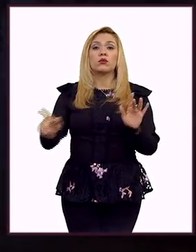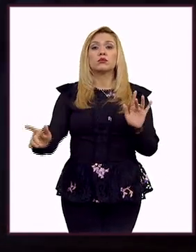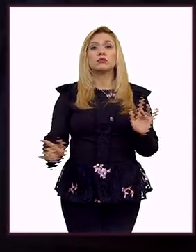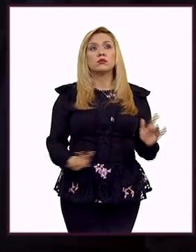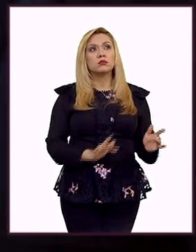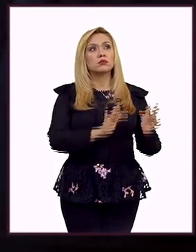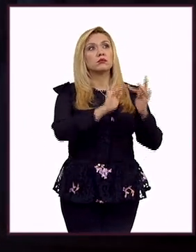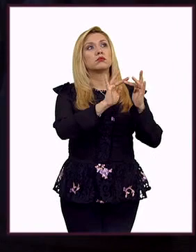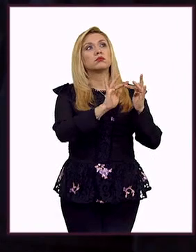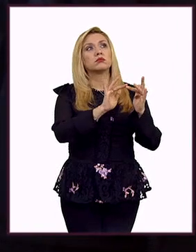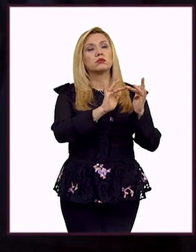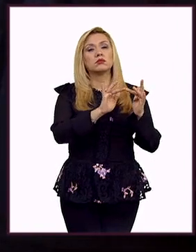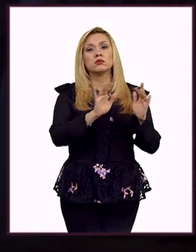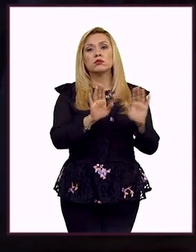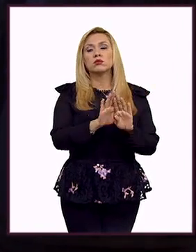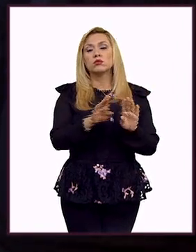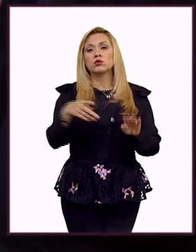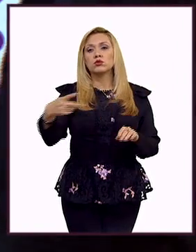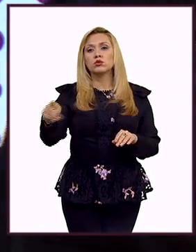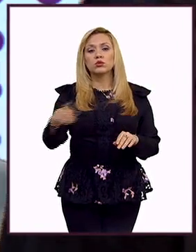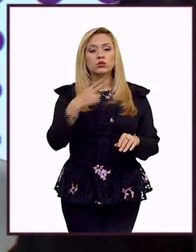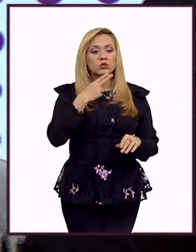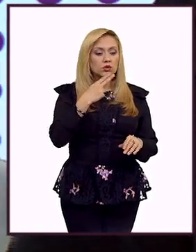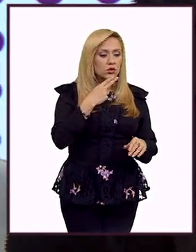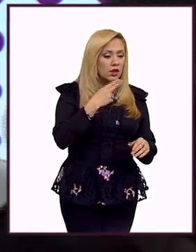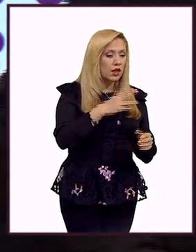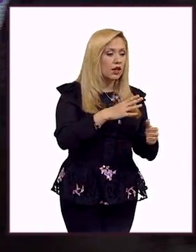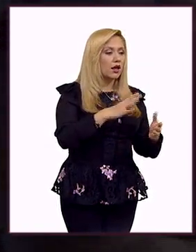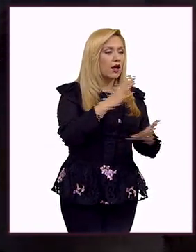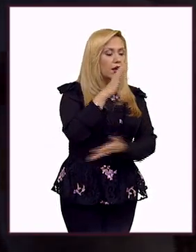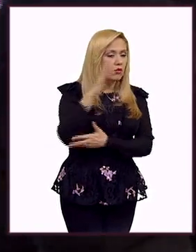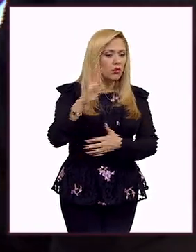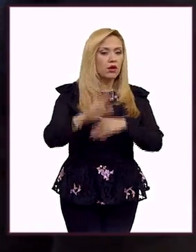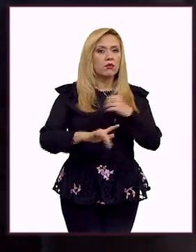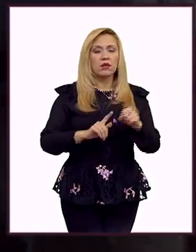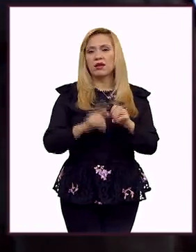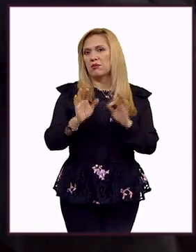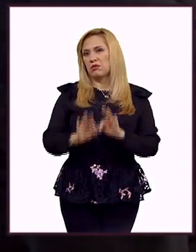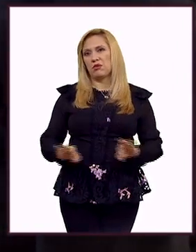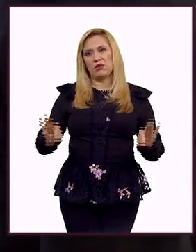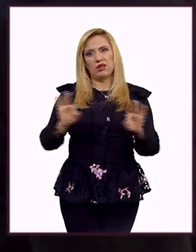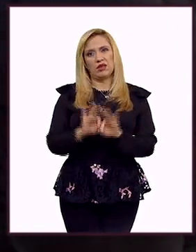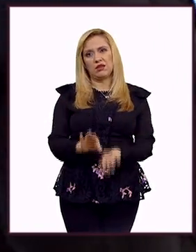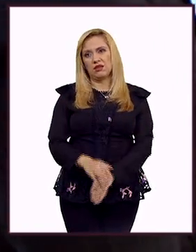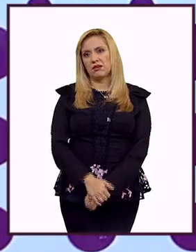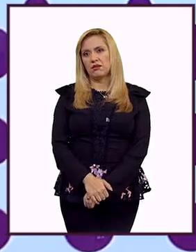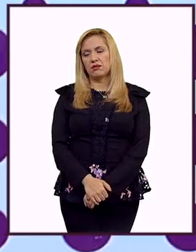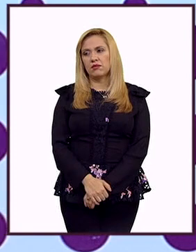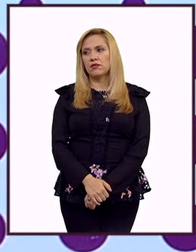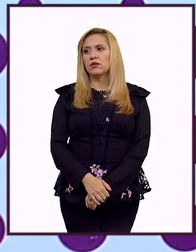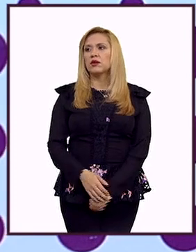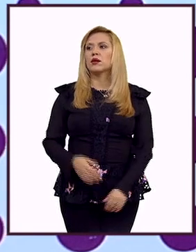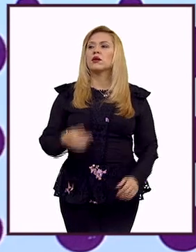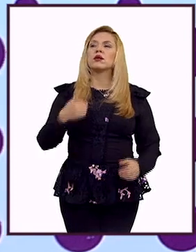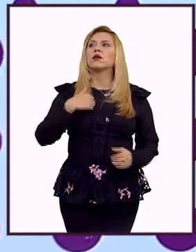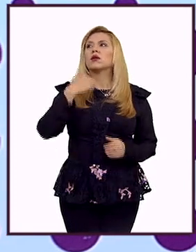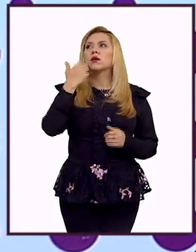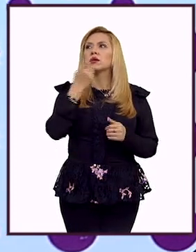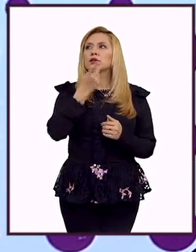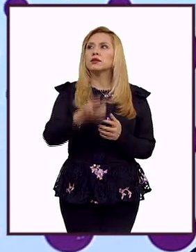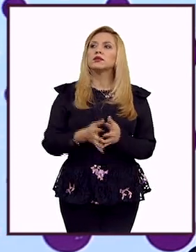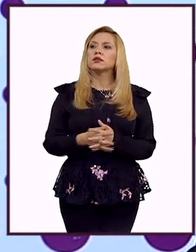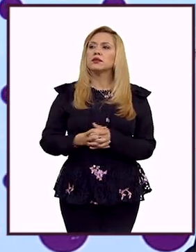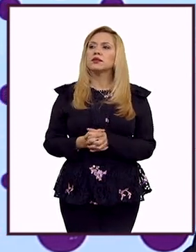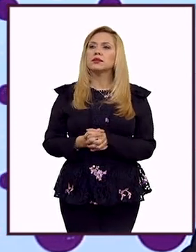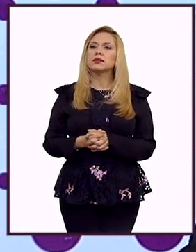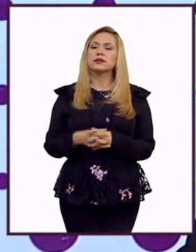con los recursos en su entorno natural. Eso es bien importante, nada más, quería remarcar eso. ¿Tú quisieras decir algo sobre el...? Sí, justo creo que el